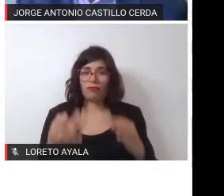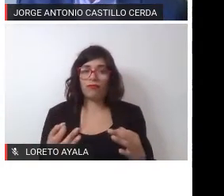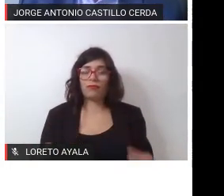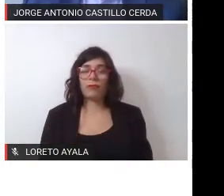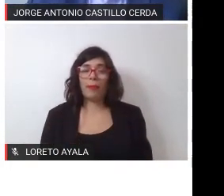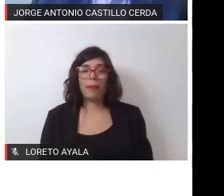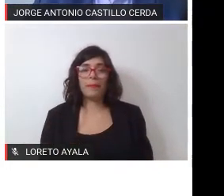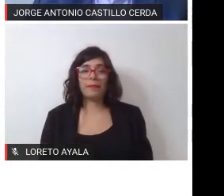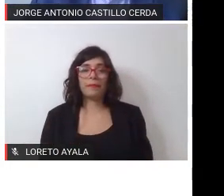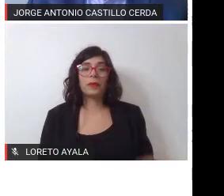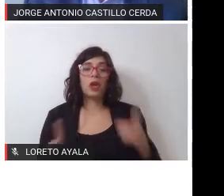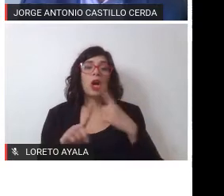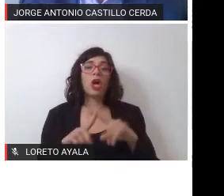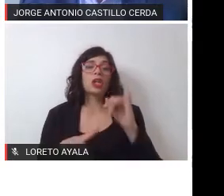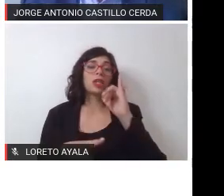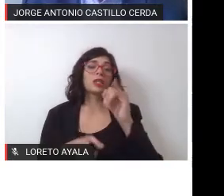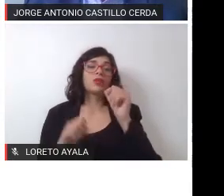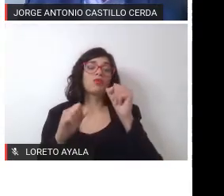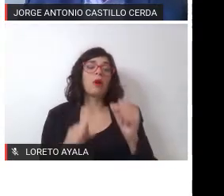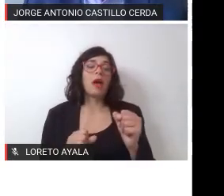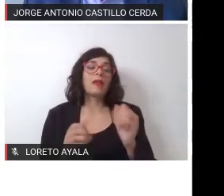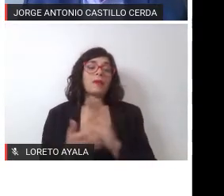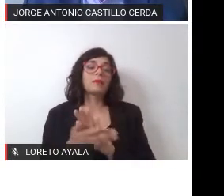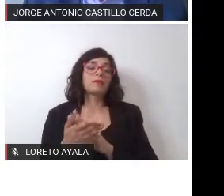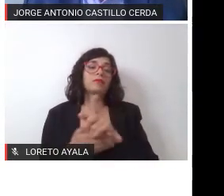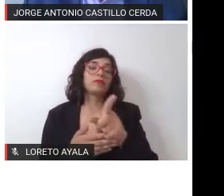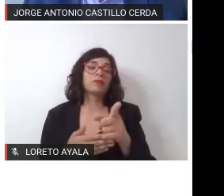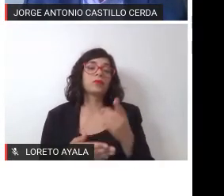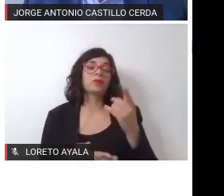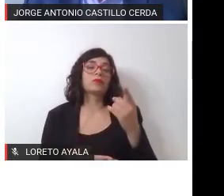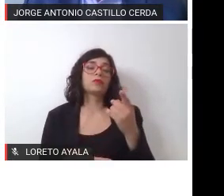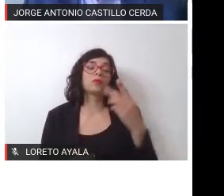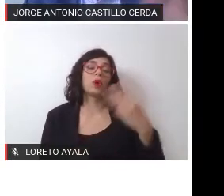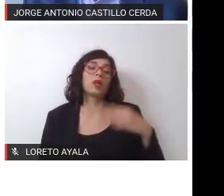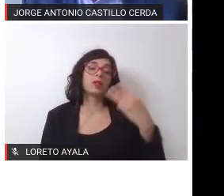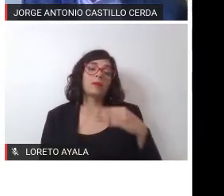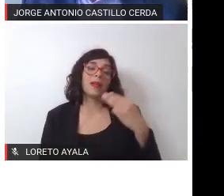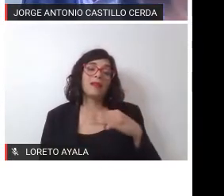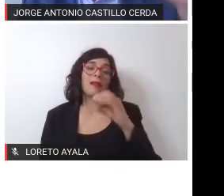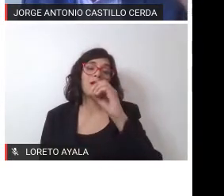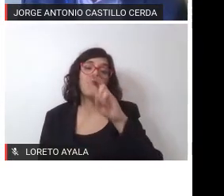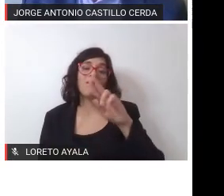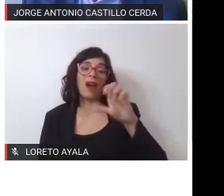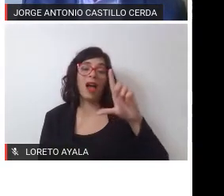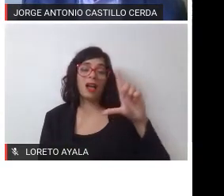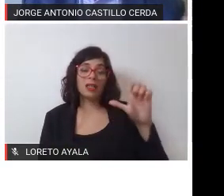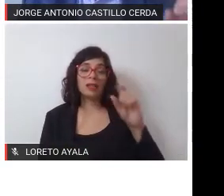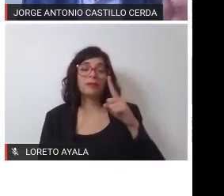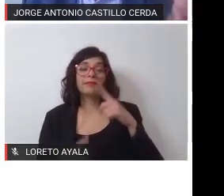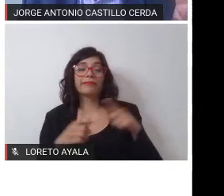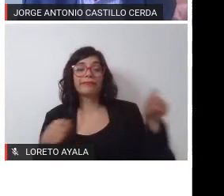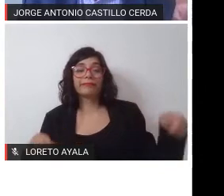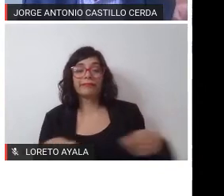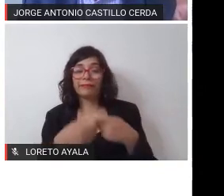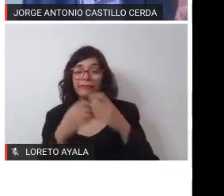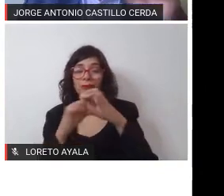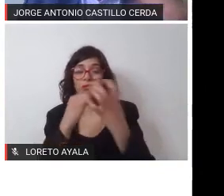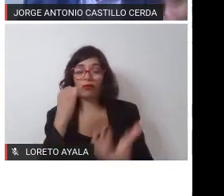Otro sí se puede, ya, aquí está la Municipalidad de Ovalle, que con recursos CEP, y otro